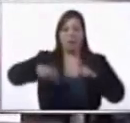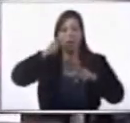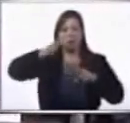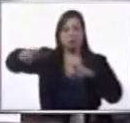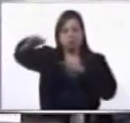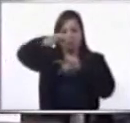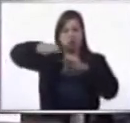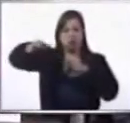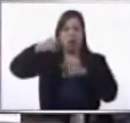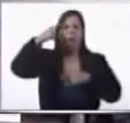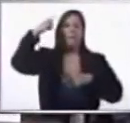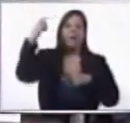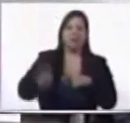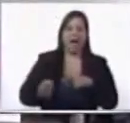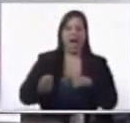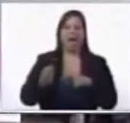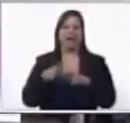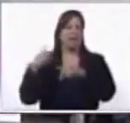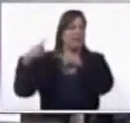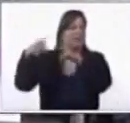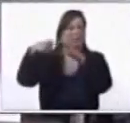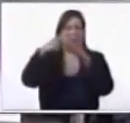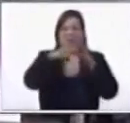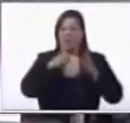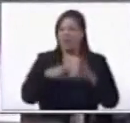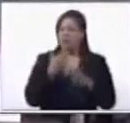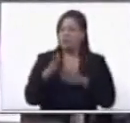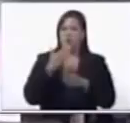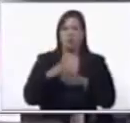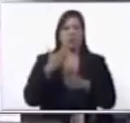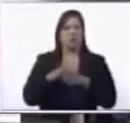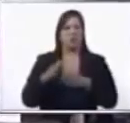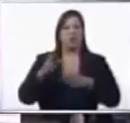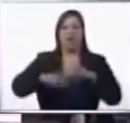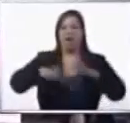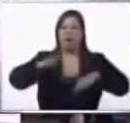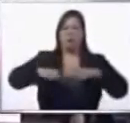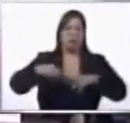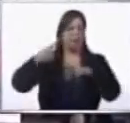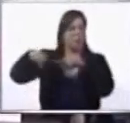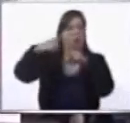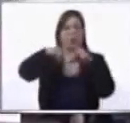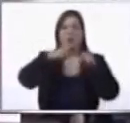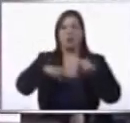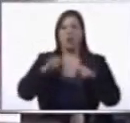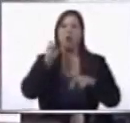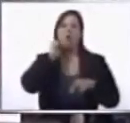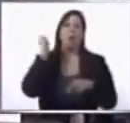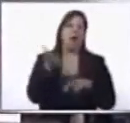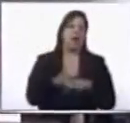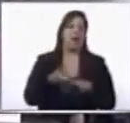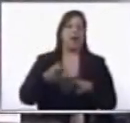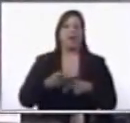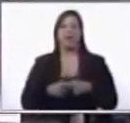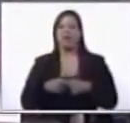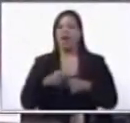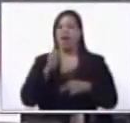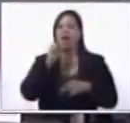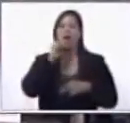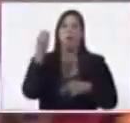a Petare, a Caucahuita, a Barlovia, a Guarenas, a Araira, a